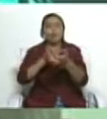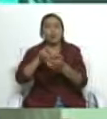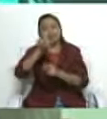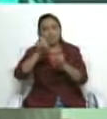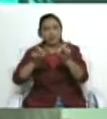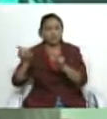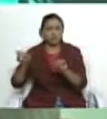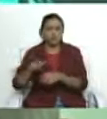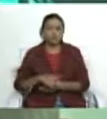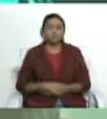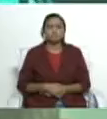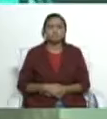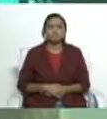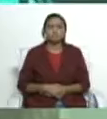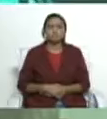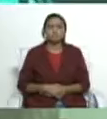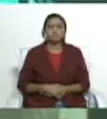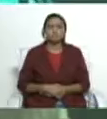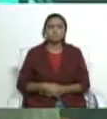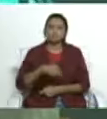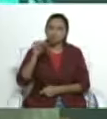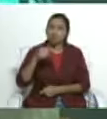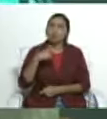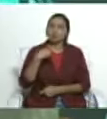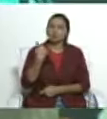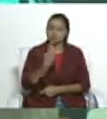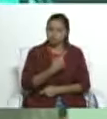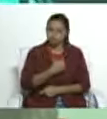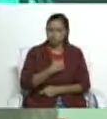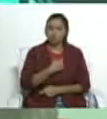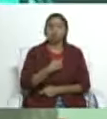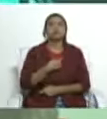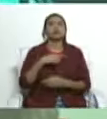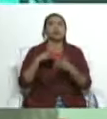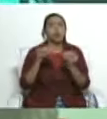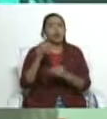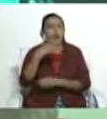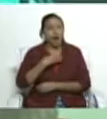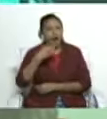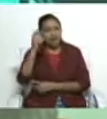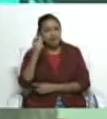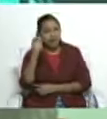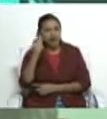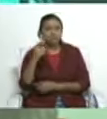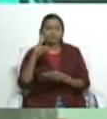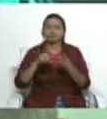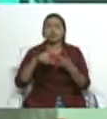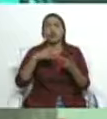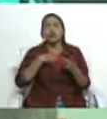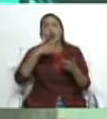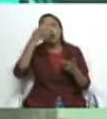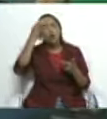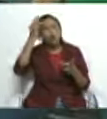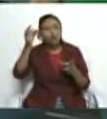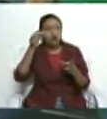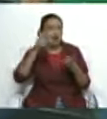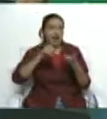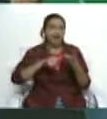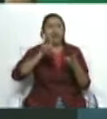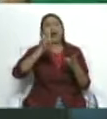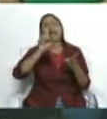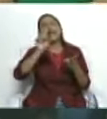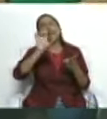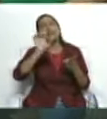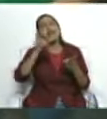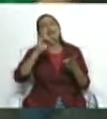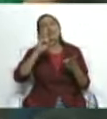Hoy nosotros, con nuestra fracción parlamentaria, con nuestros alcaldes, con nuestros concejales y nuestros legisladores a lo largo y ancho